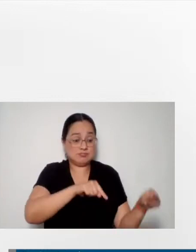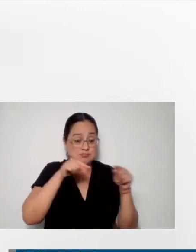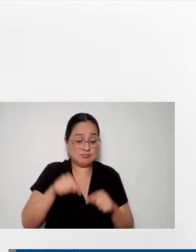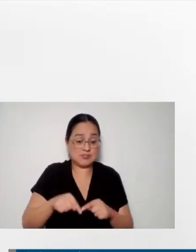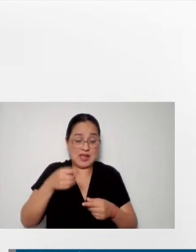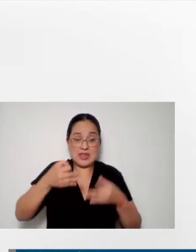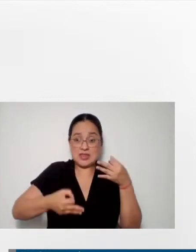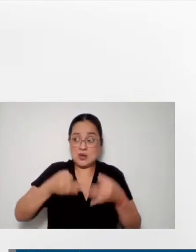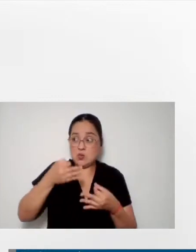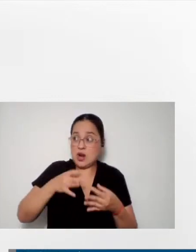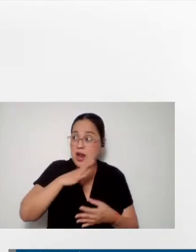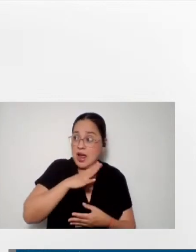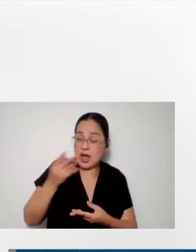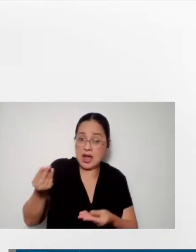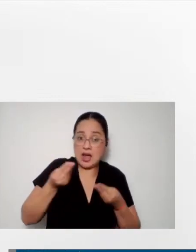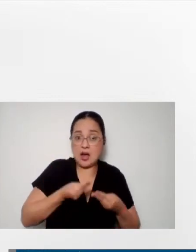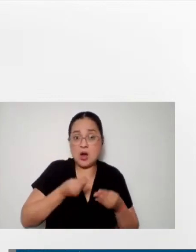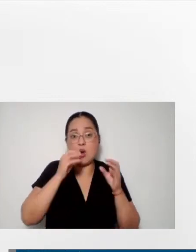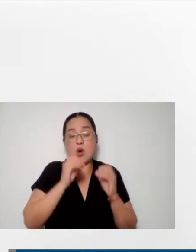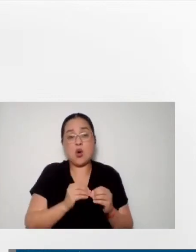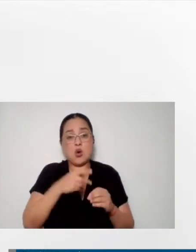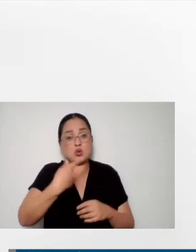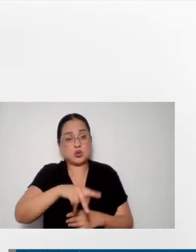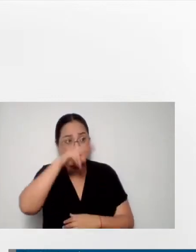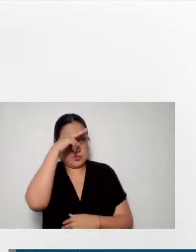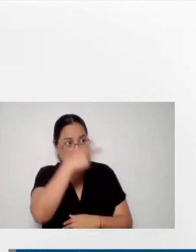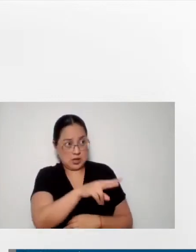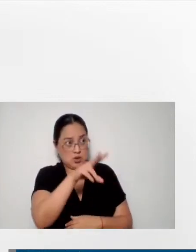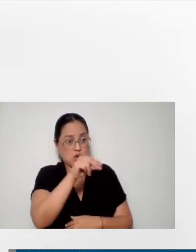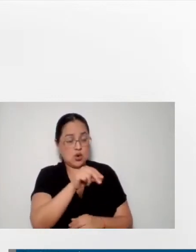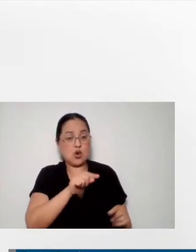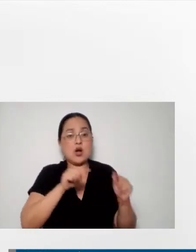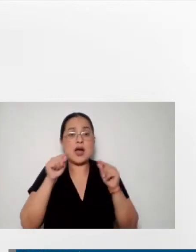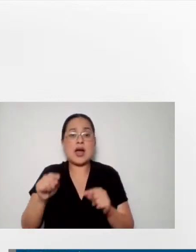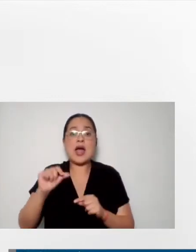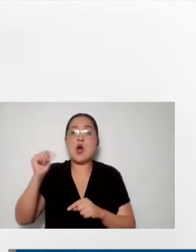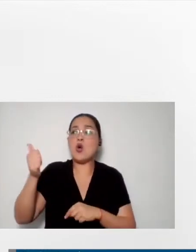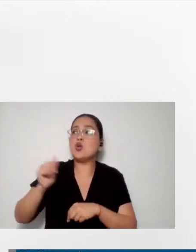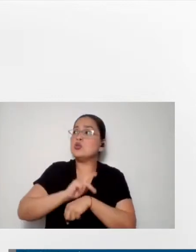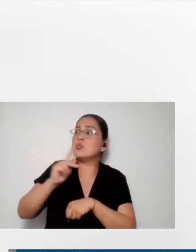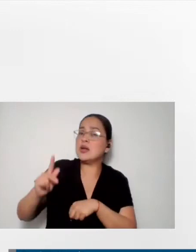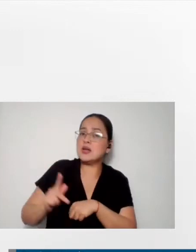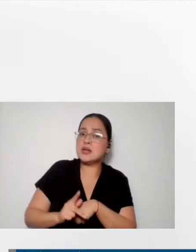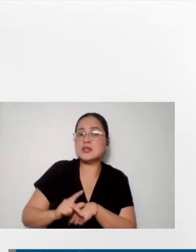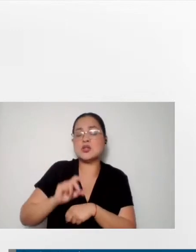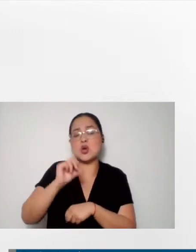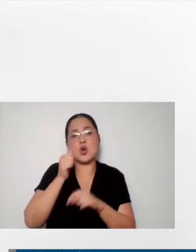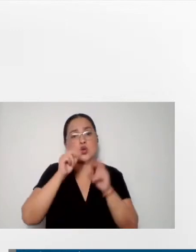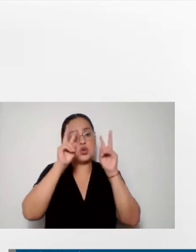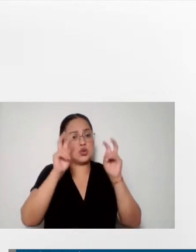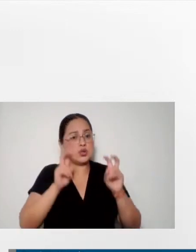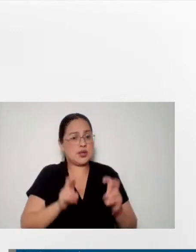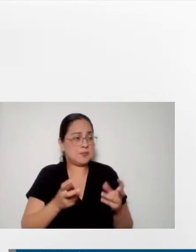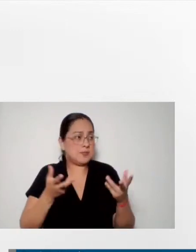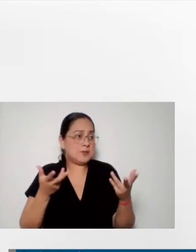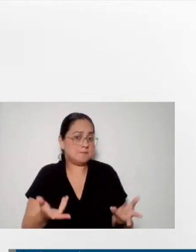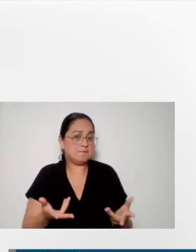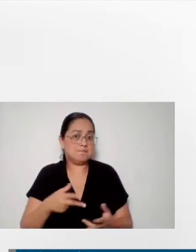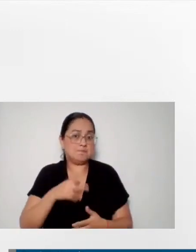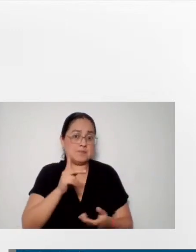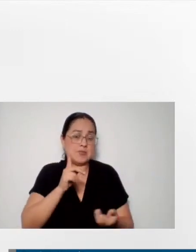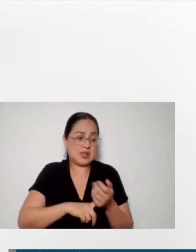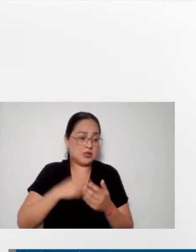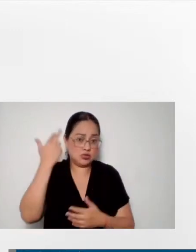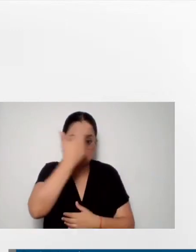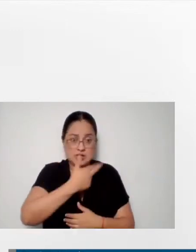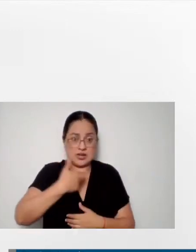o no en el campo jurisdiccional mexicano. Quizá están en otros ámbitos del derecho que son estudiados y